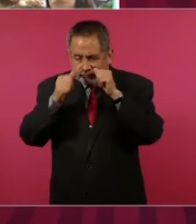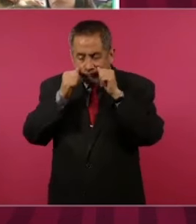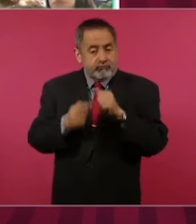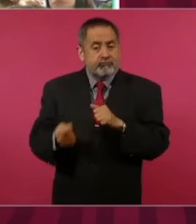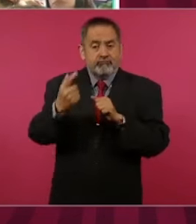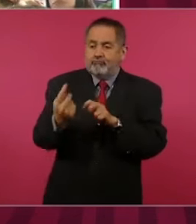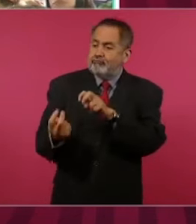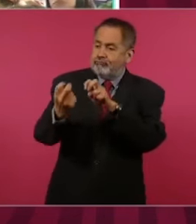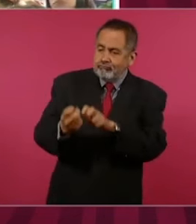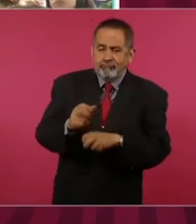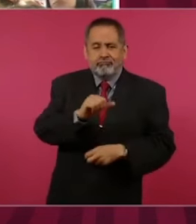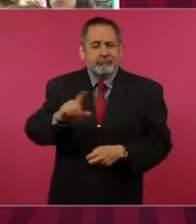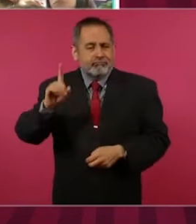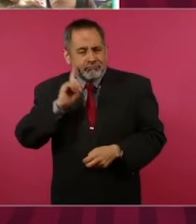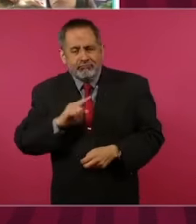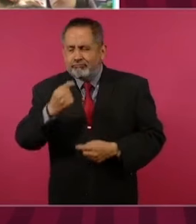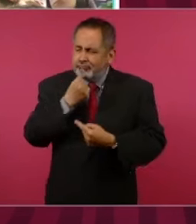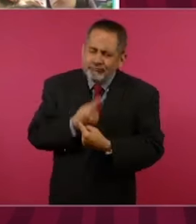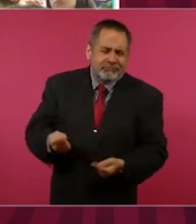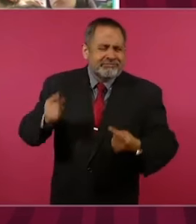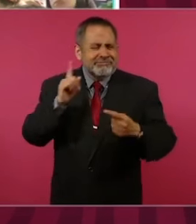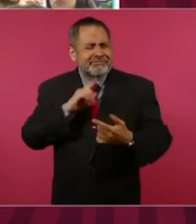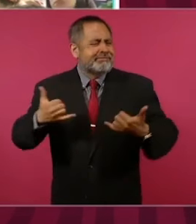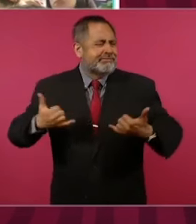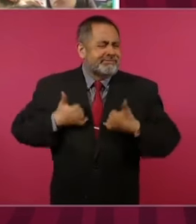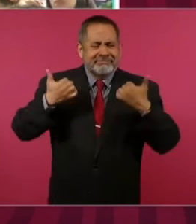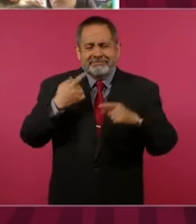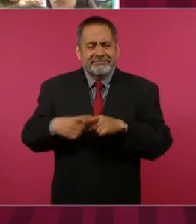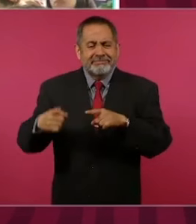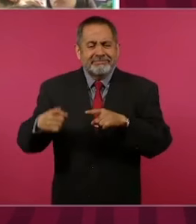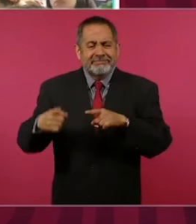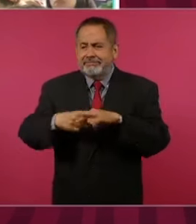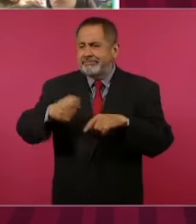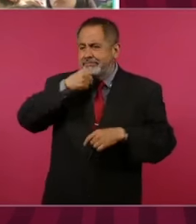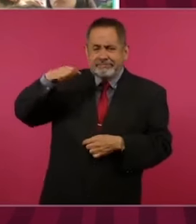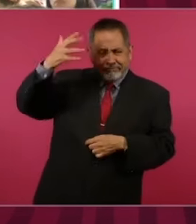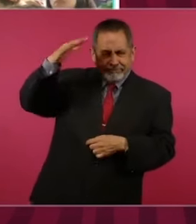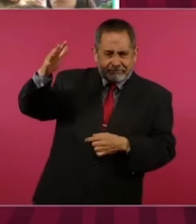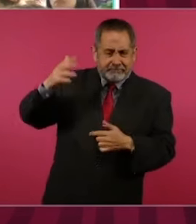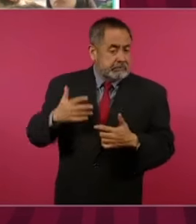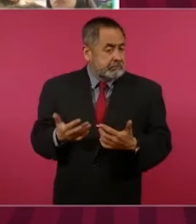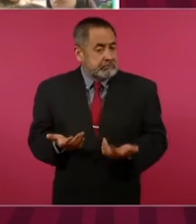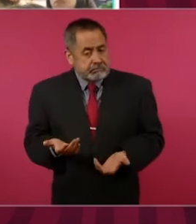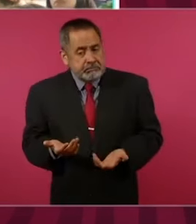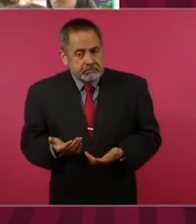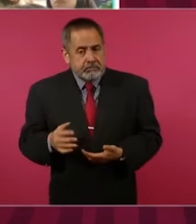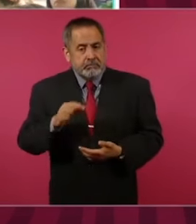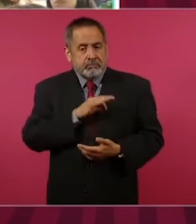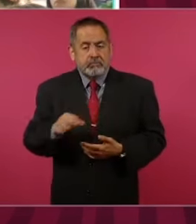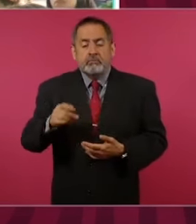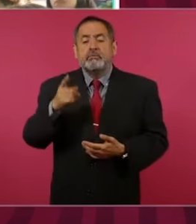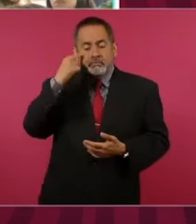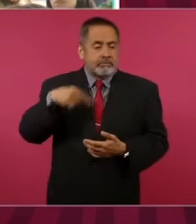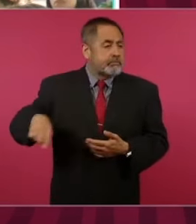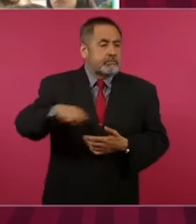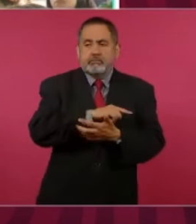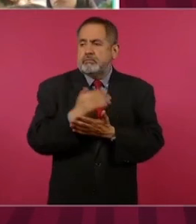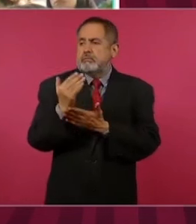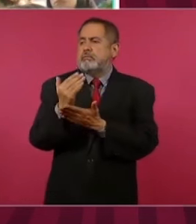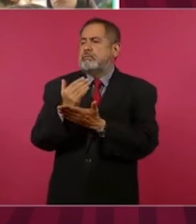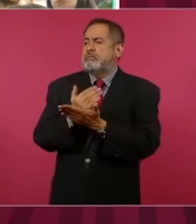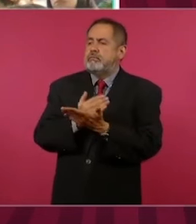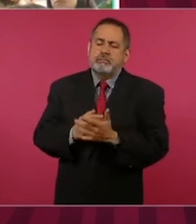primaria a nuestras mujeres, niñas, niños, adolescentes, adultos mayores, que nos permite disminuir la gran demanda